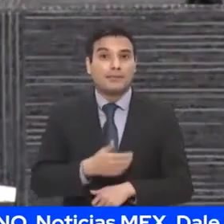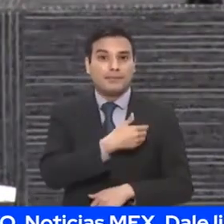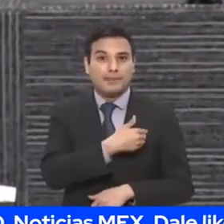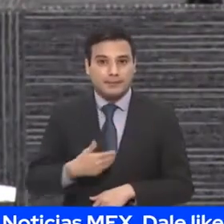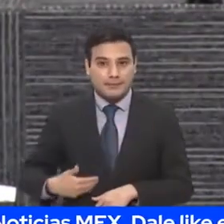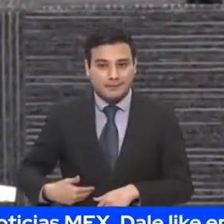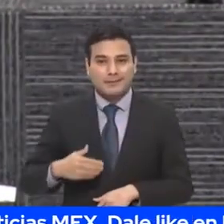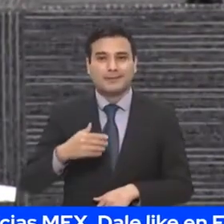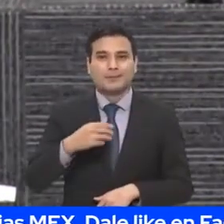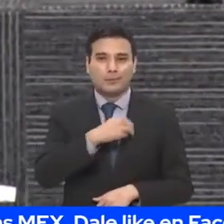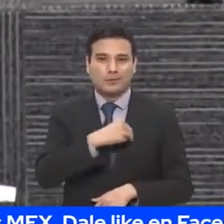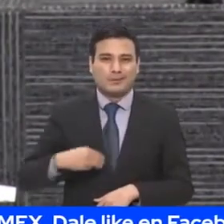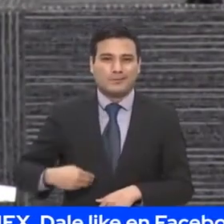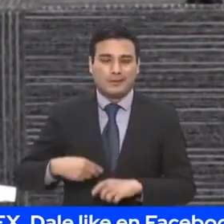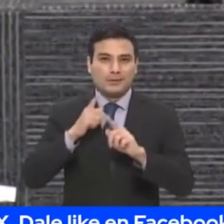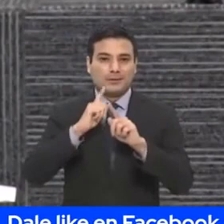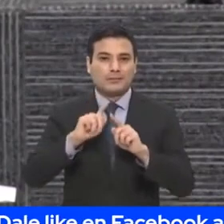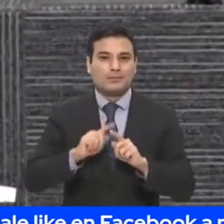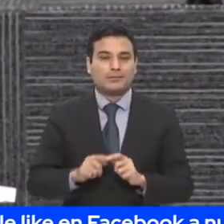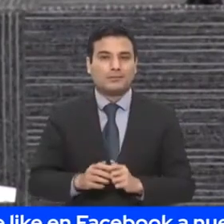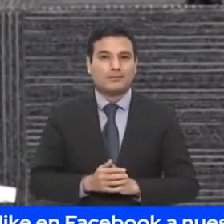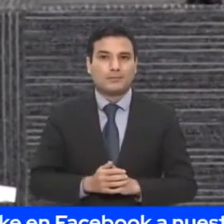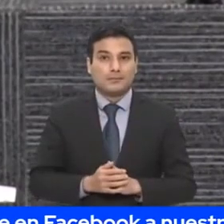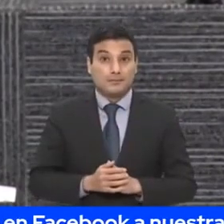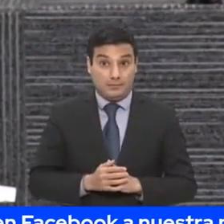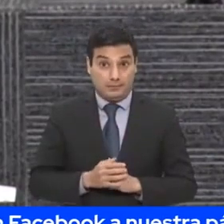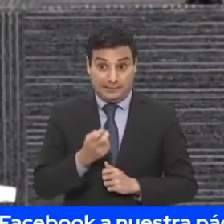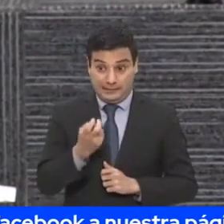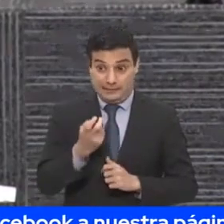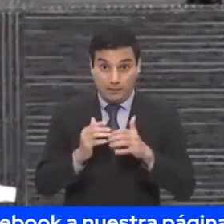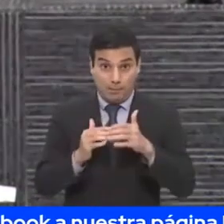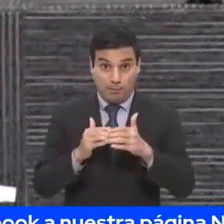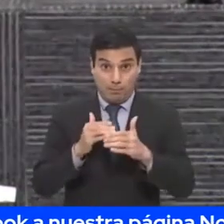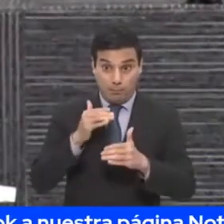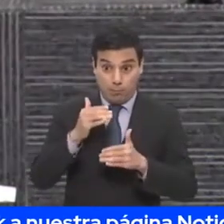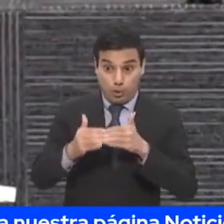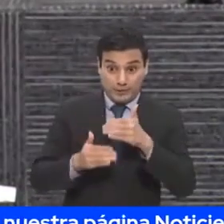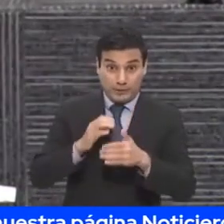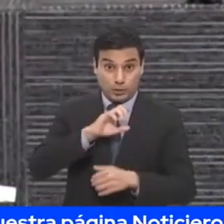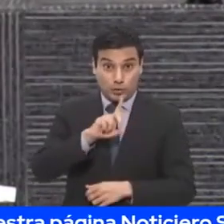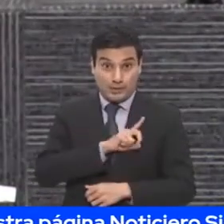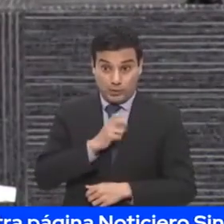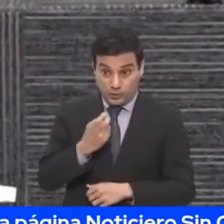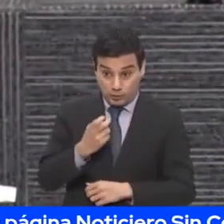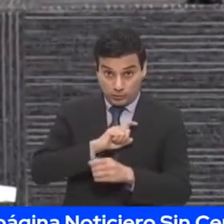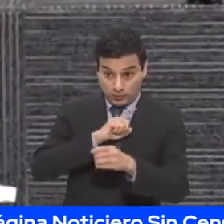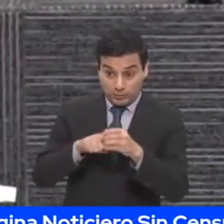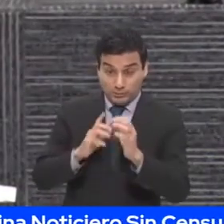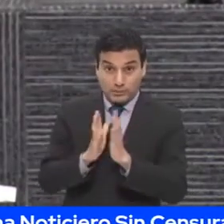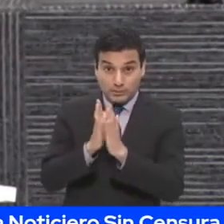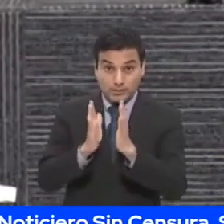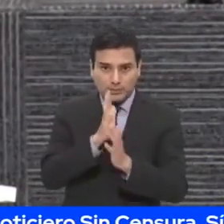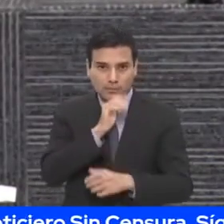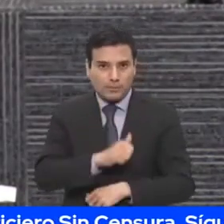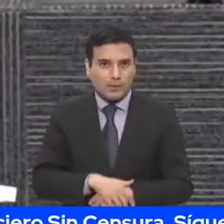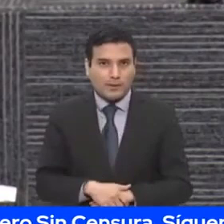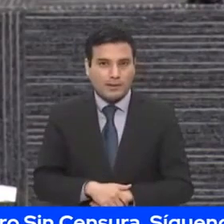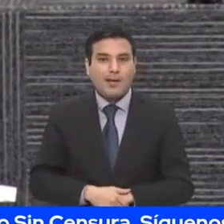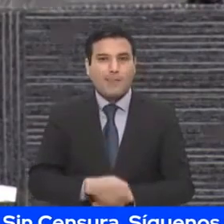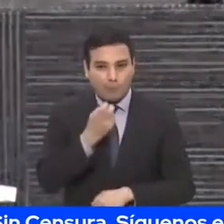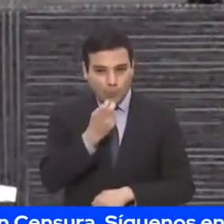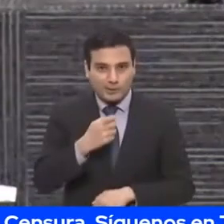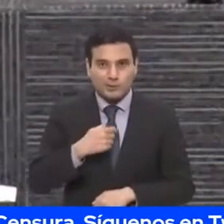presidentes municipales no podían intervenir en un proceso ciudadano. Por eso los hemos denunciado, porque